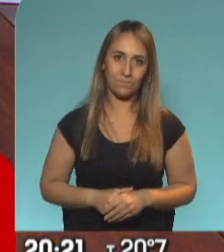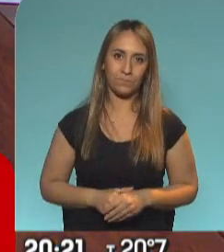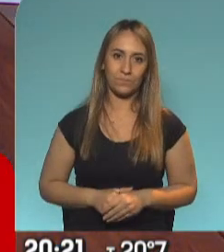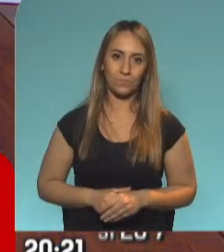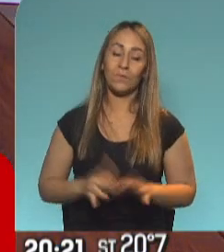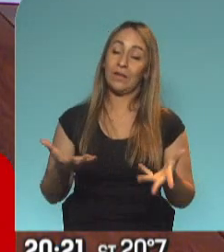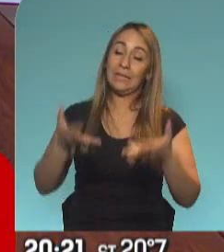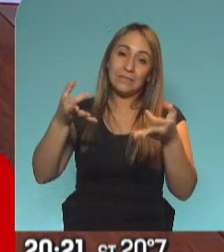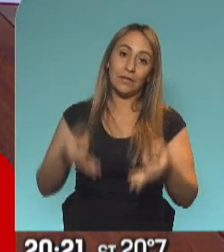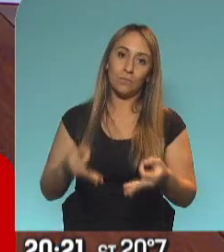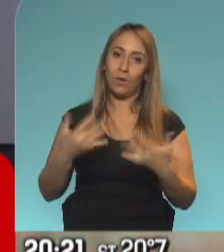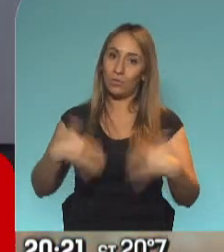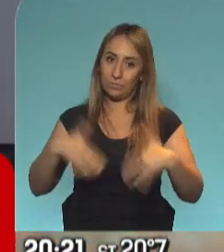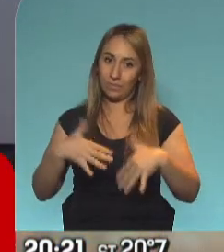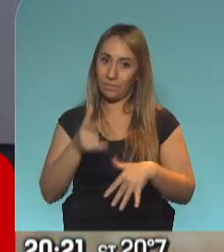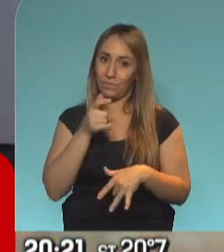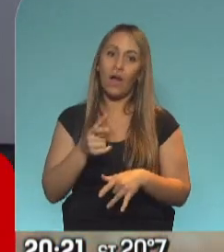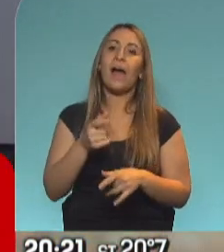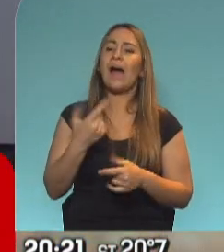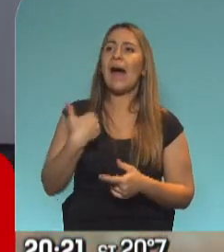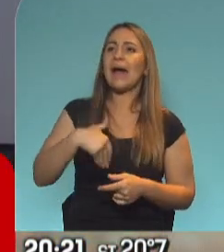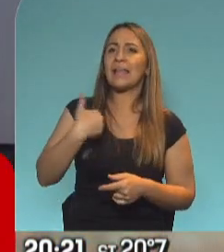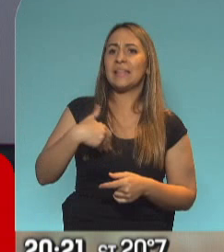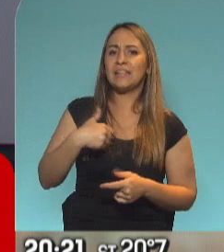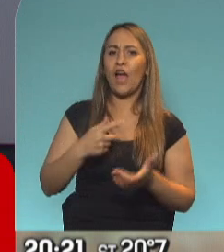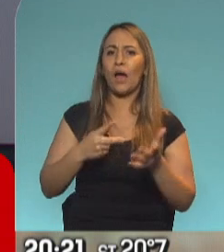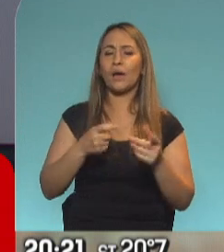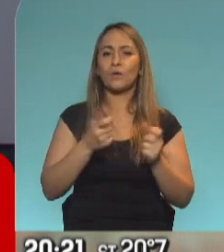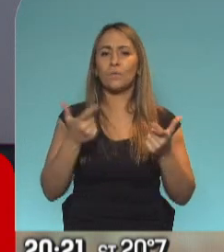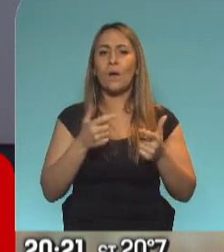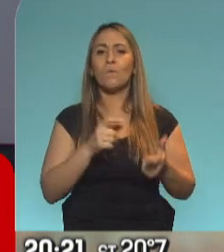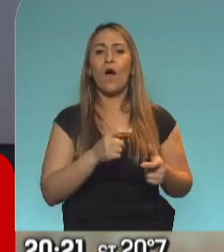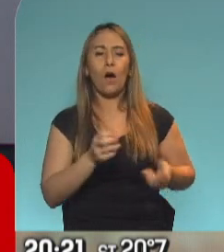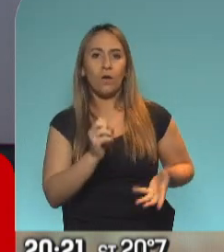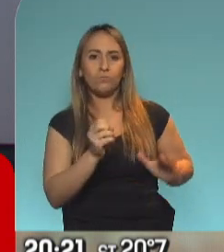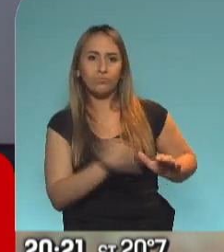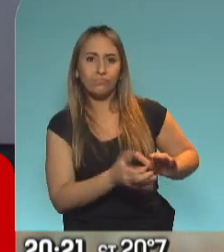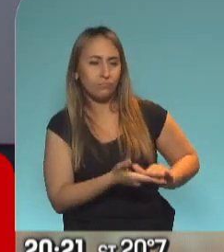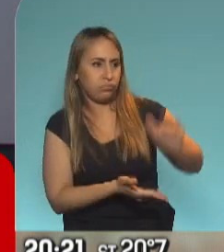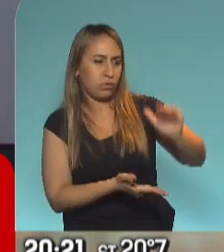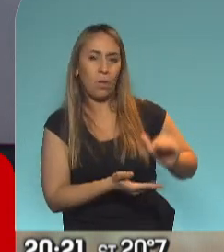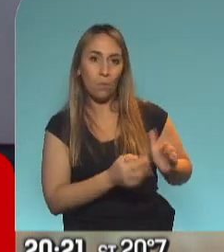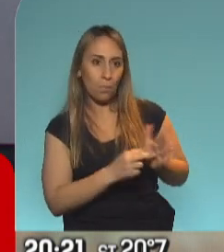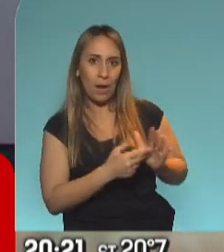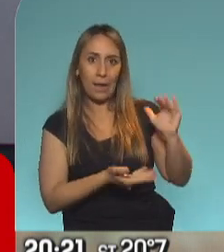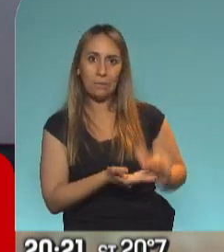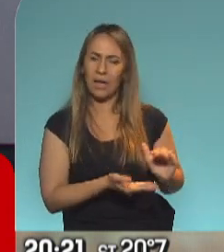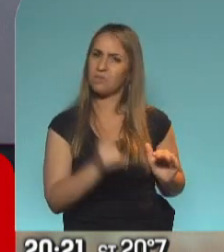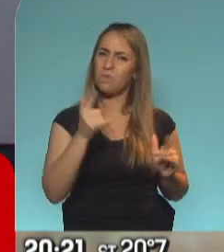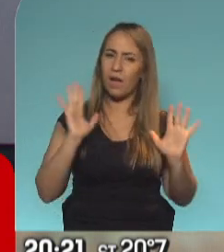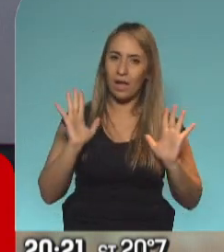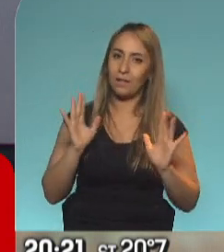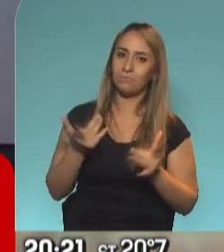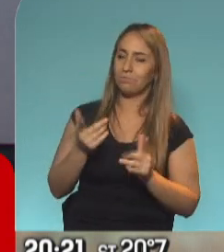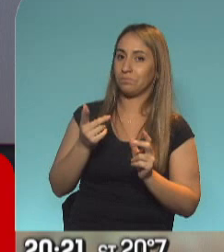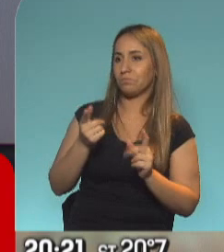Bueno, seguramente generará polémica la frase de Argentina no tiene un problema de reserva. Está claro dónde está apuntando el gobierno con las medidas.